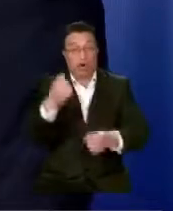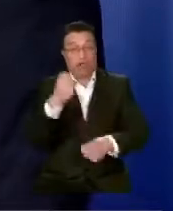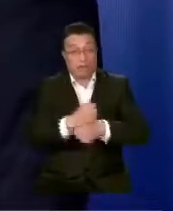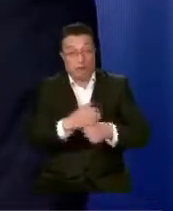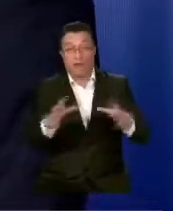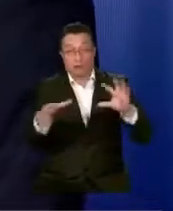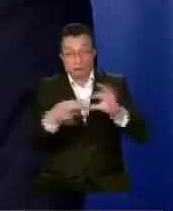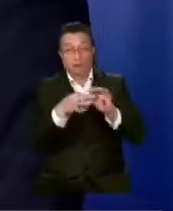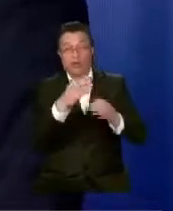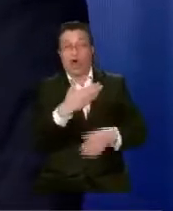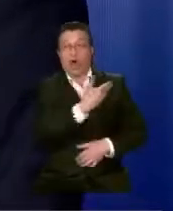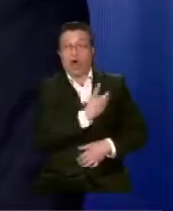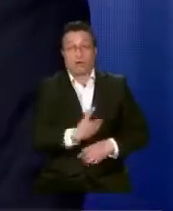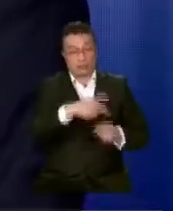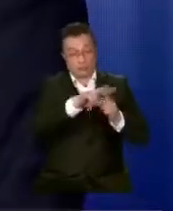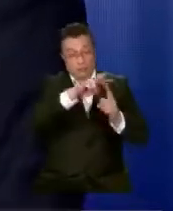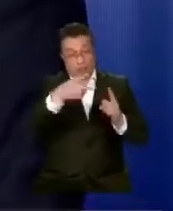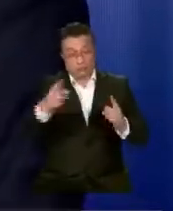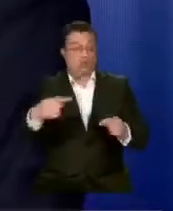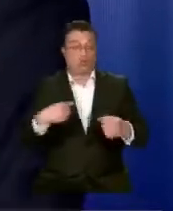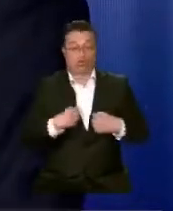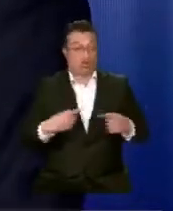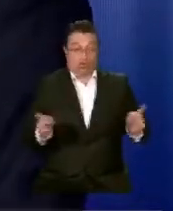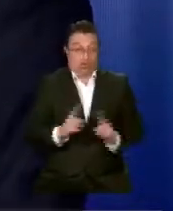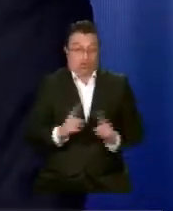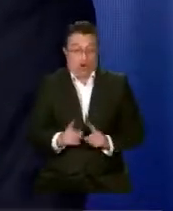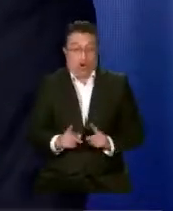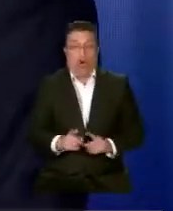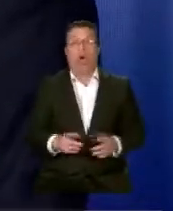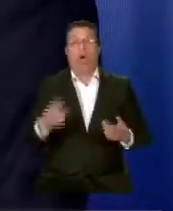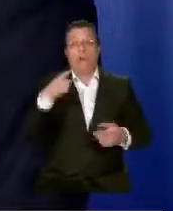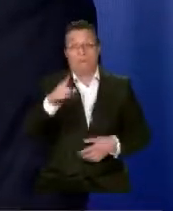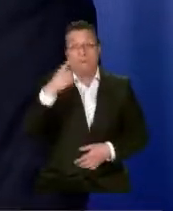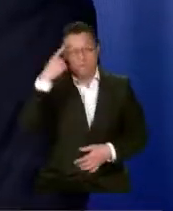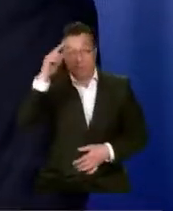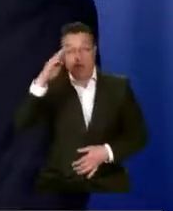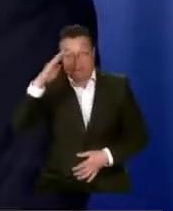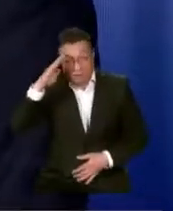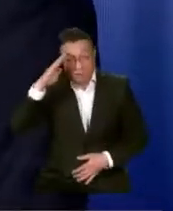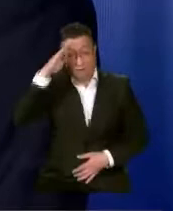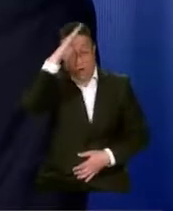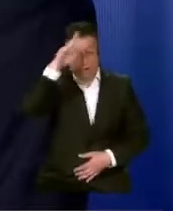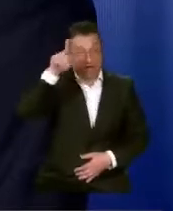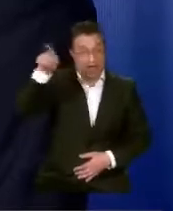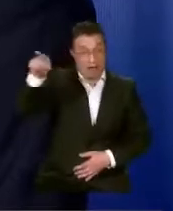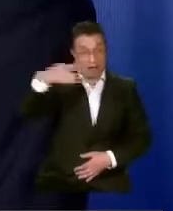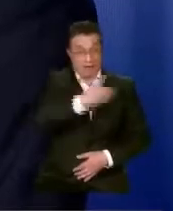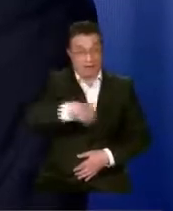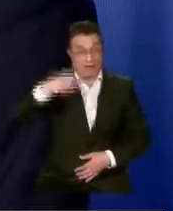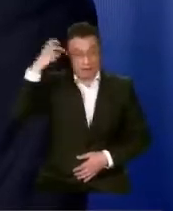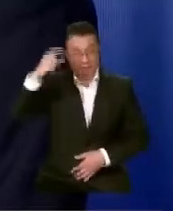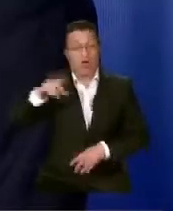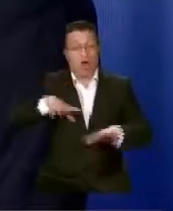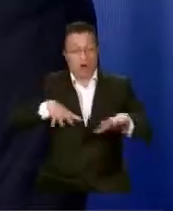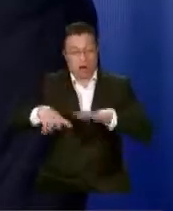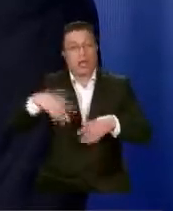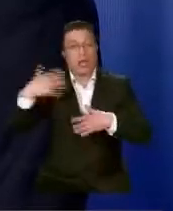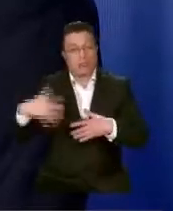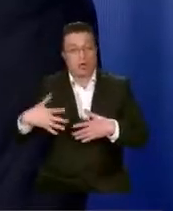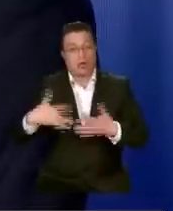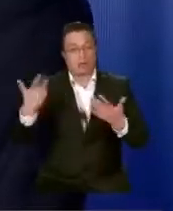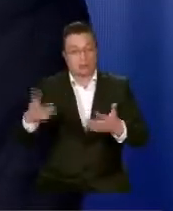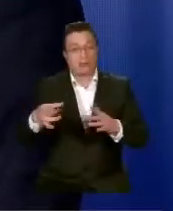Claro, que ha sido parte de todos los gobiernos. Yo no. Pero Jair Bolsonaro en su momento hizo cosas importantes por sacar